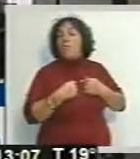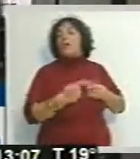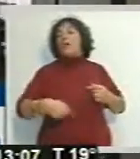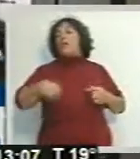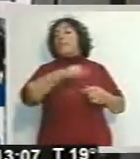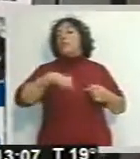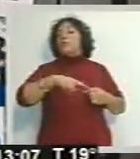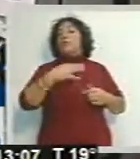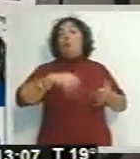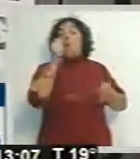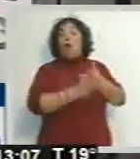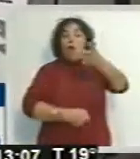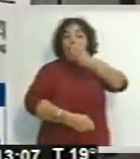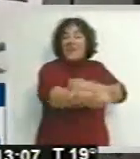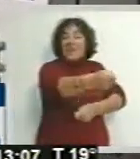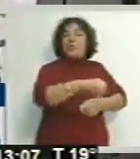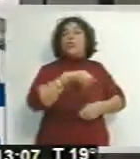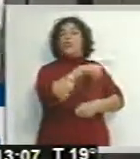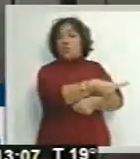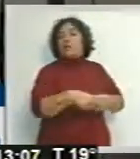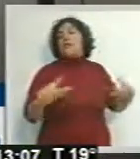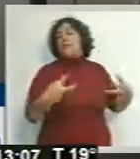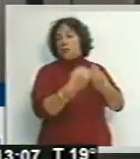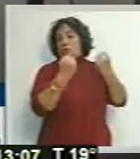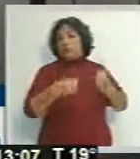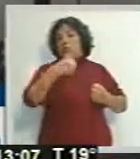tenemos un convenio con esa fundación, ¿sí? Y nosotros le